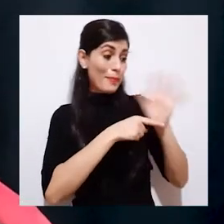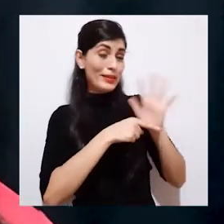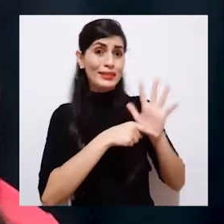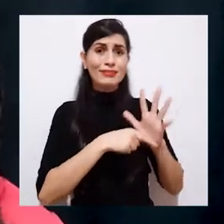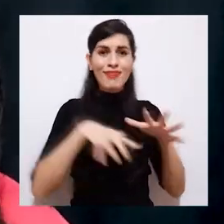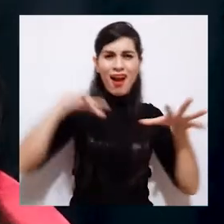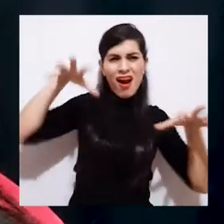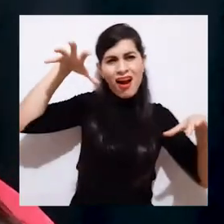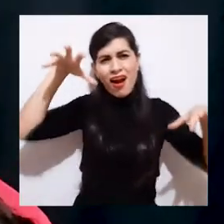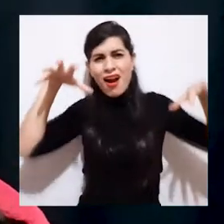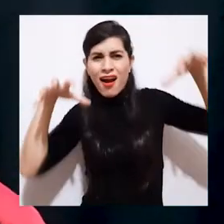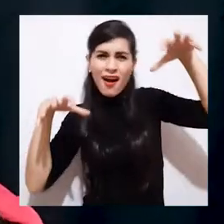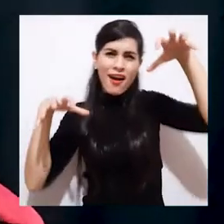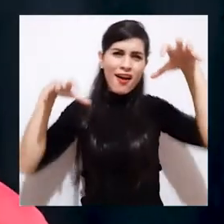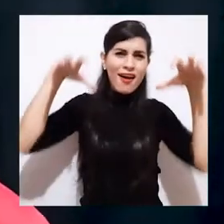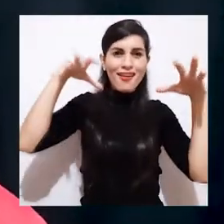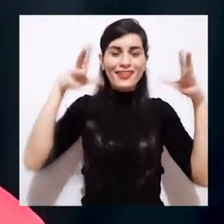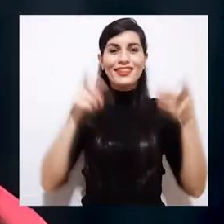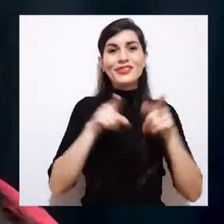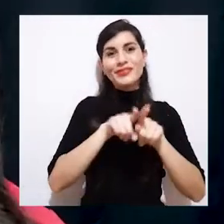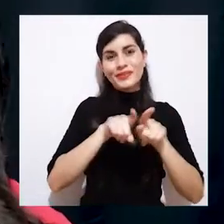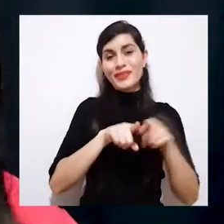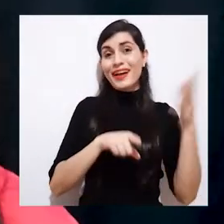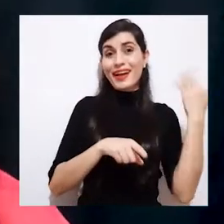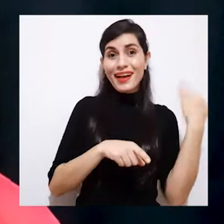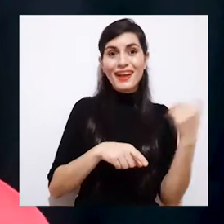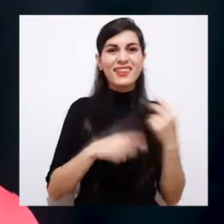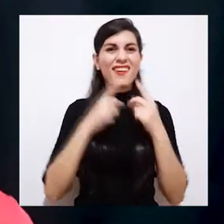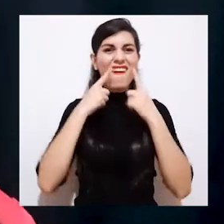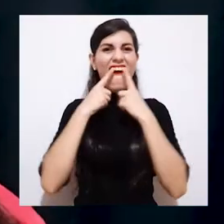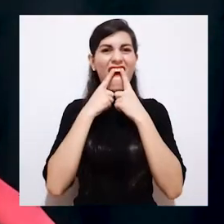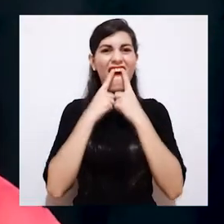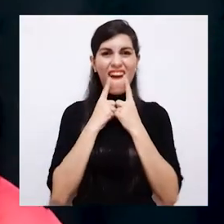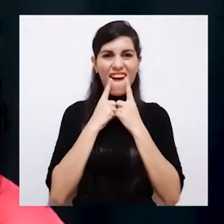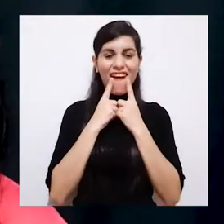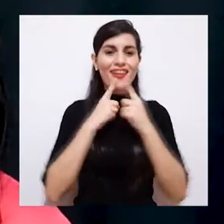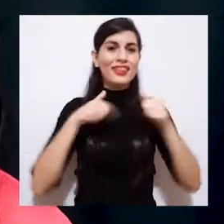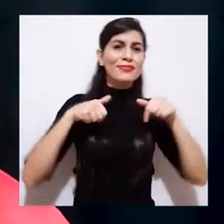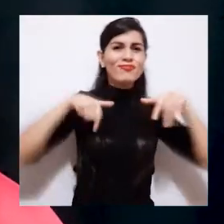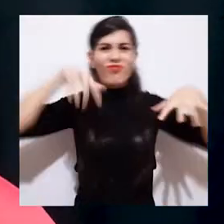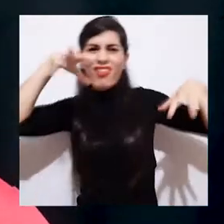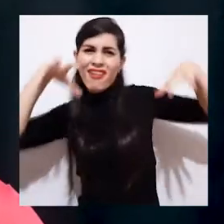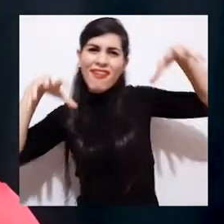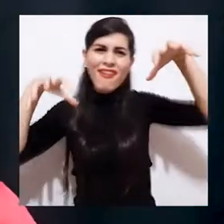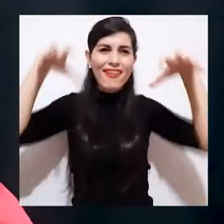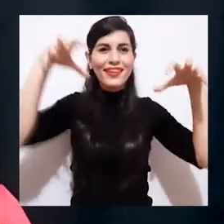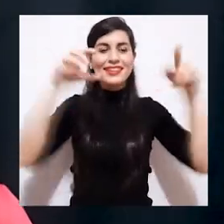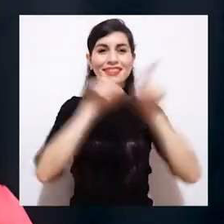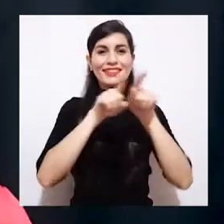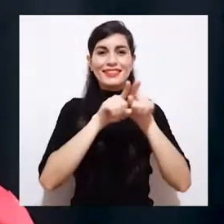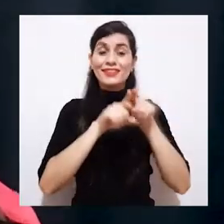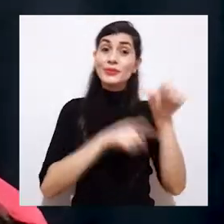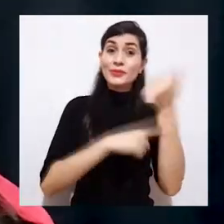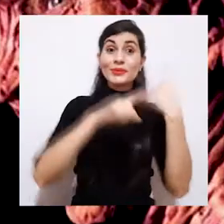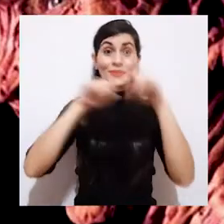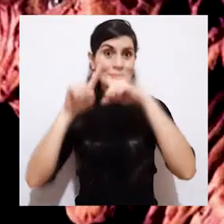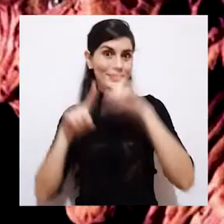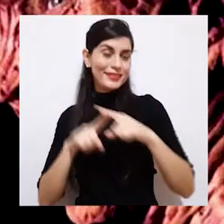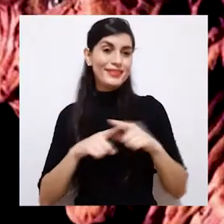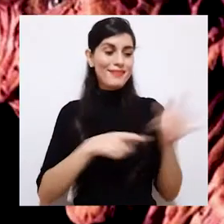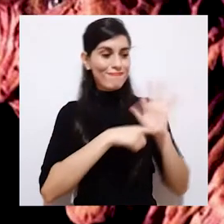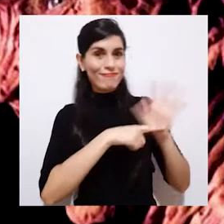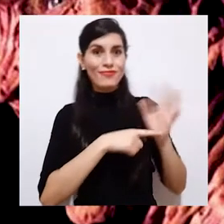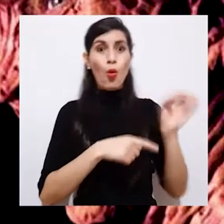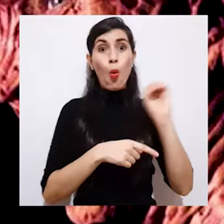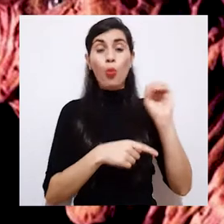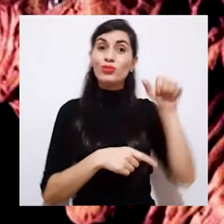películas de horror. En ese tiempo pues las más populares eran Drácula, Frankenstein, habían también películas como